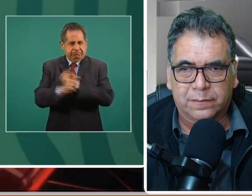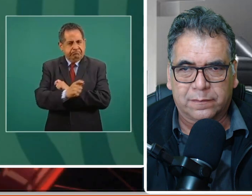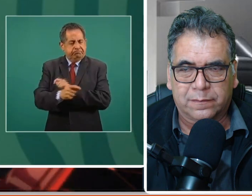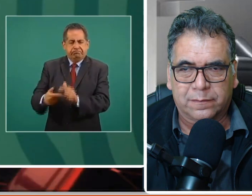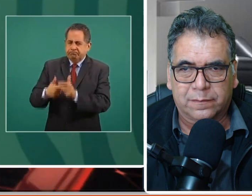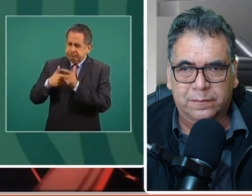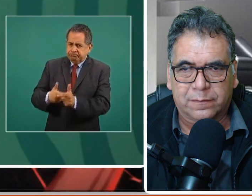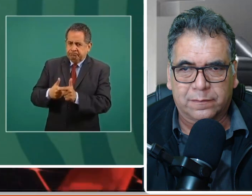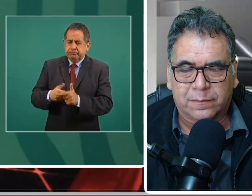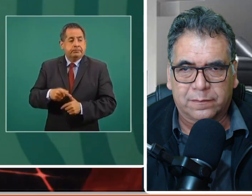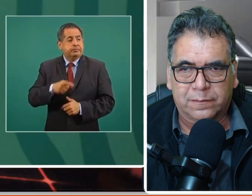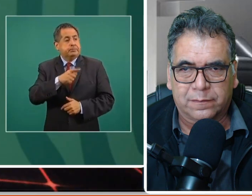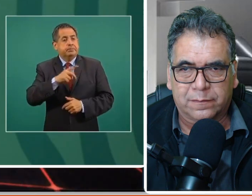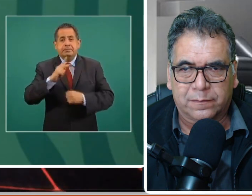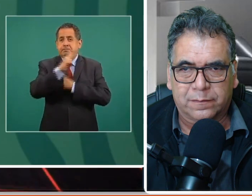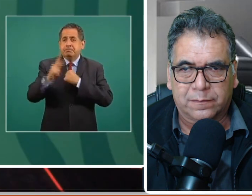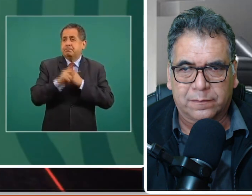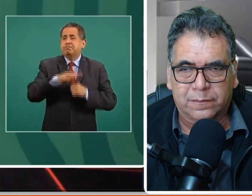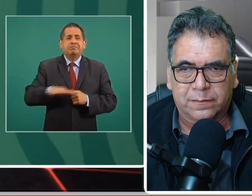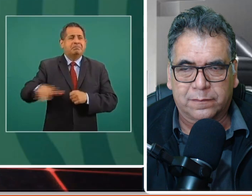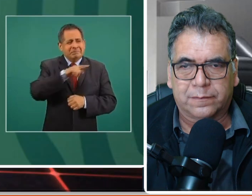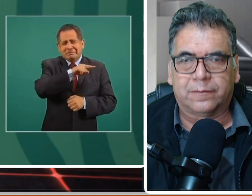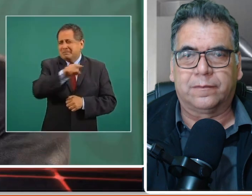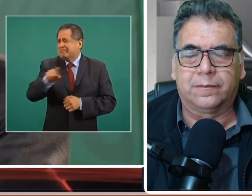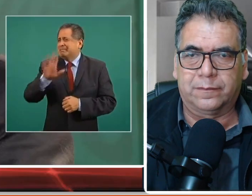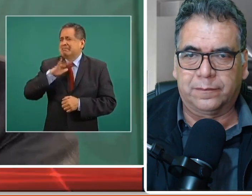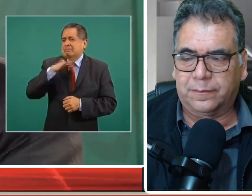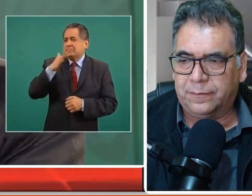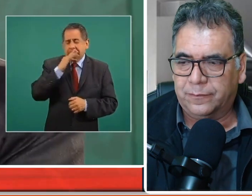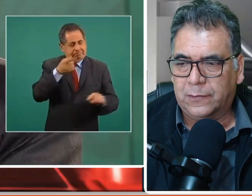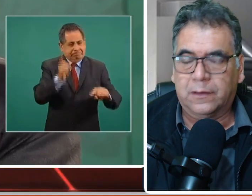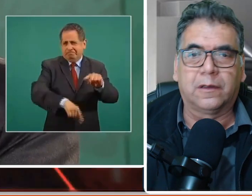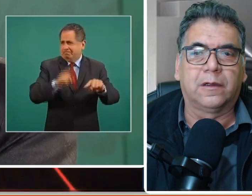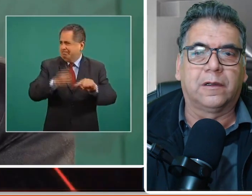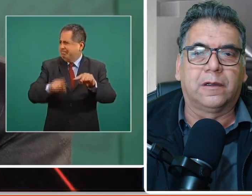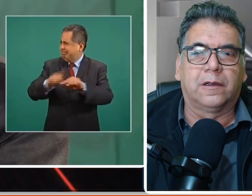Tenemos que limpiar al país de corrupción. Por eso no